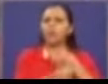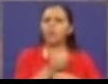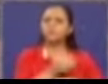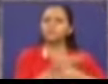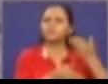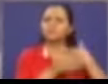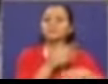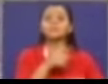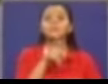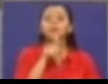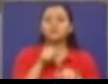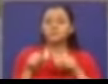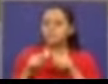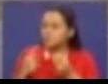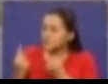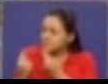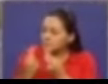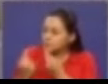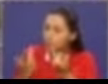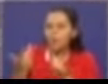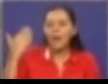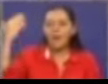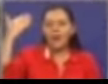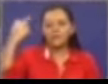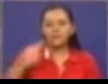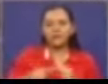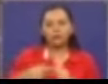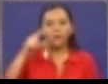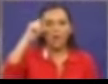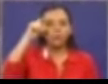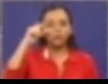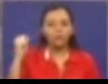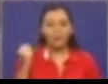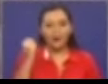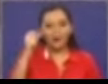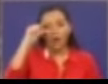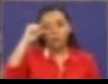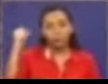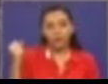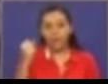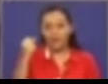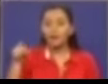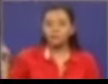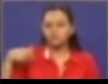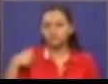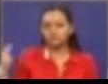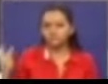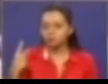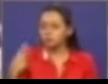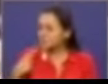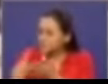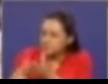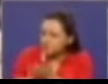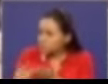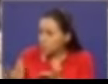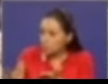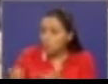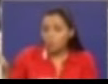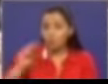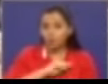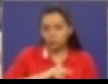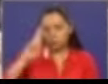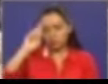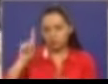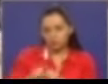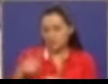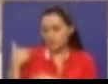la administración de Augusto Barrera. Entonces, con convenio con el municipio se hacían los estudios, pero de ahora en adelante los próximos